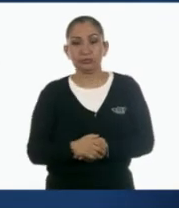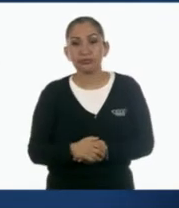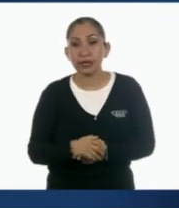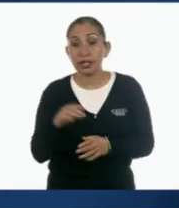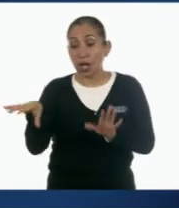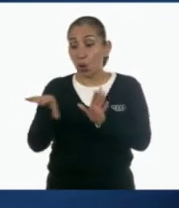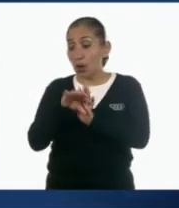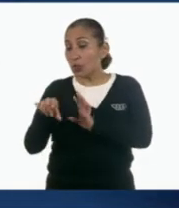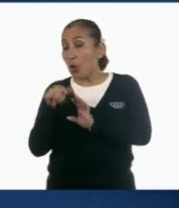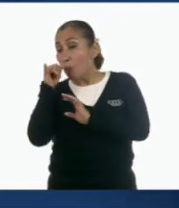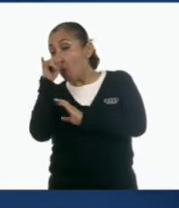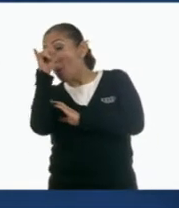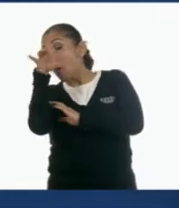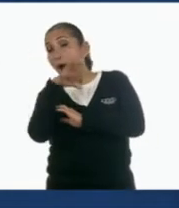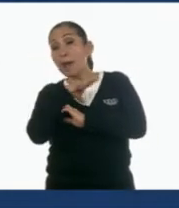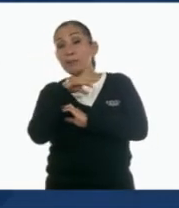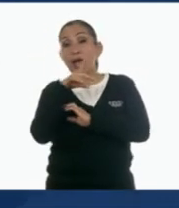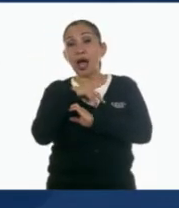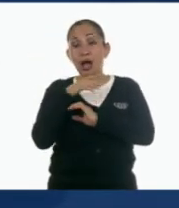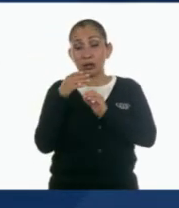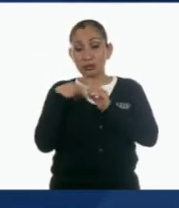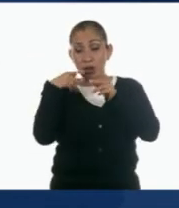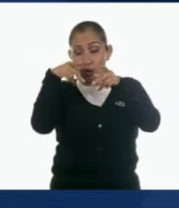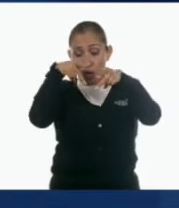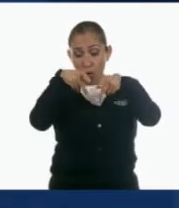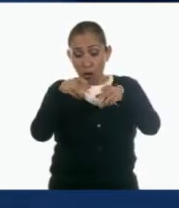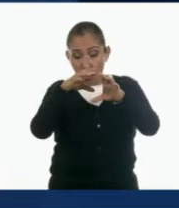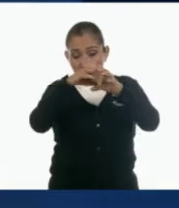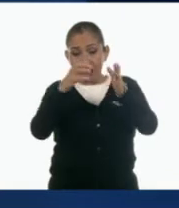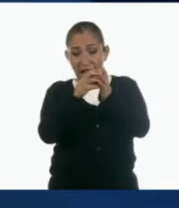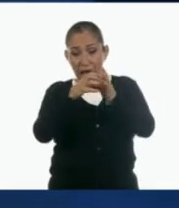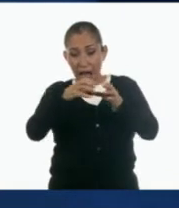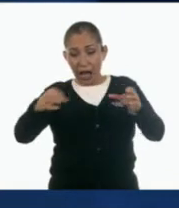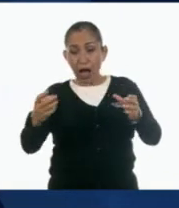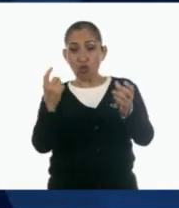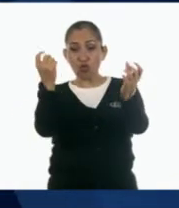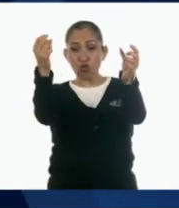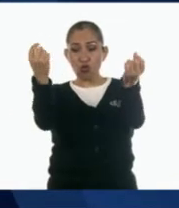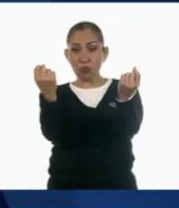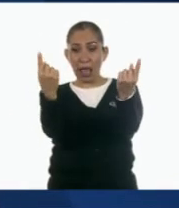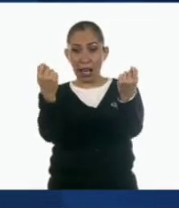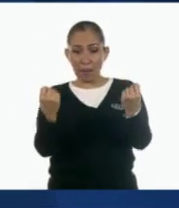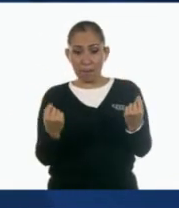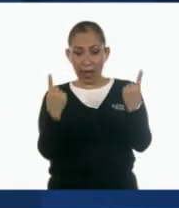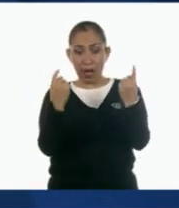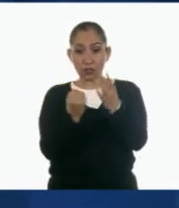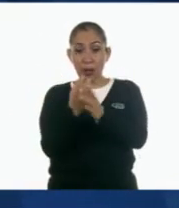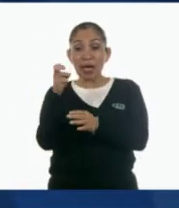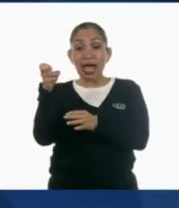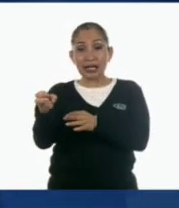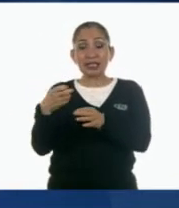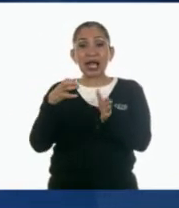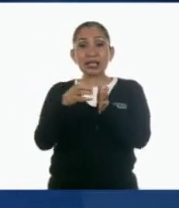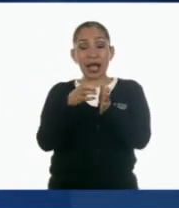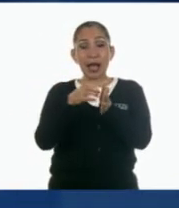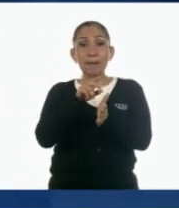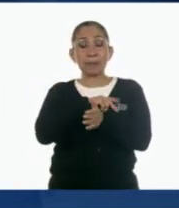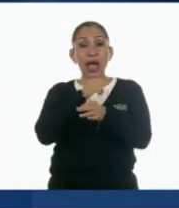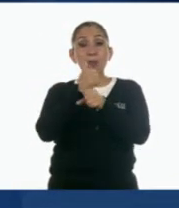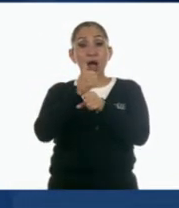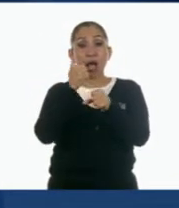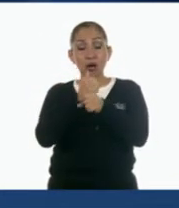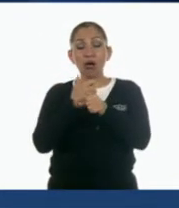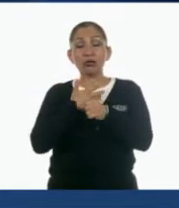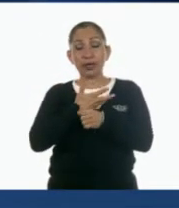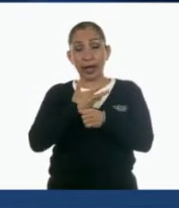el cuarto del fondo donde había un ataúd en el centro y 4 cirios nuevos. Este era el ataúd que mi abuelo